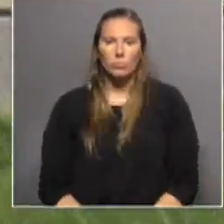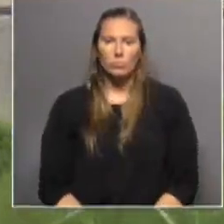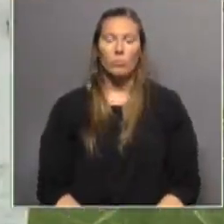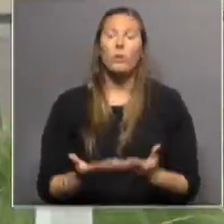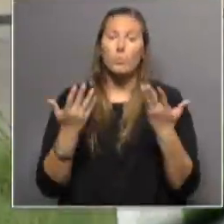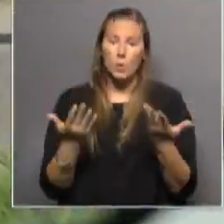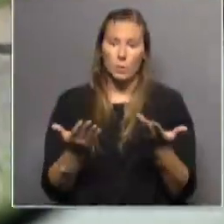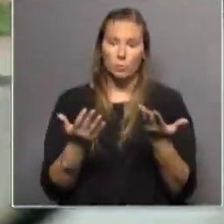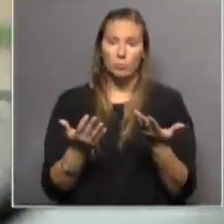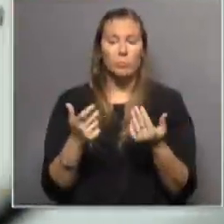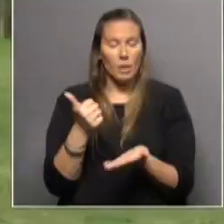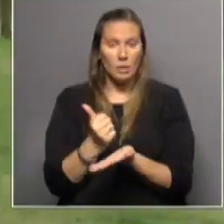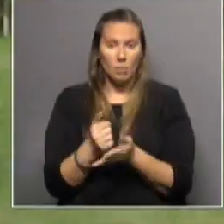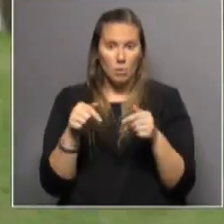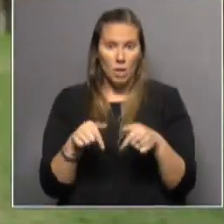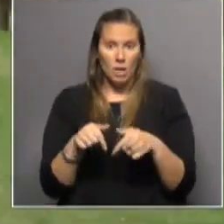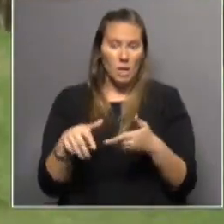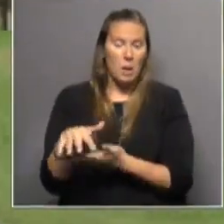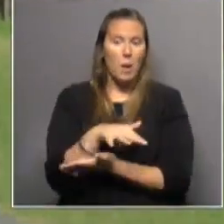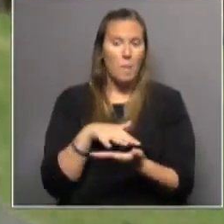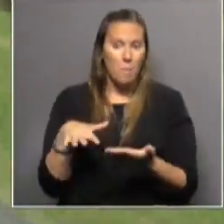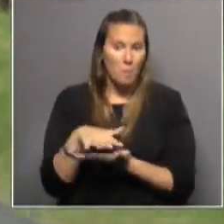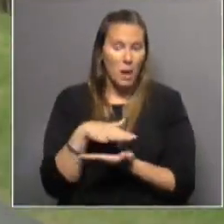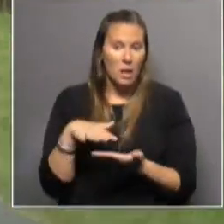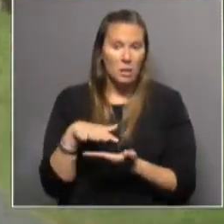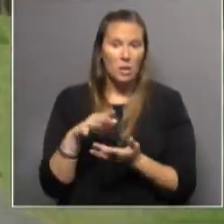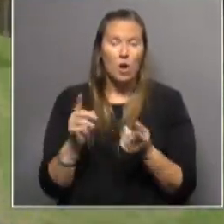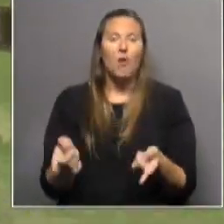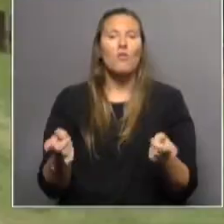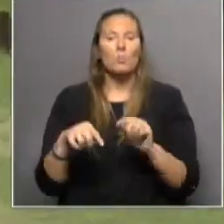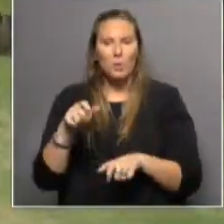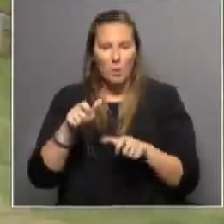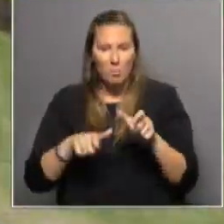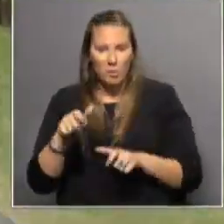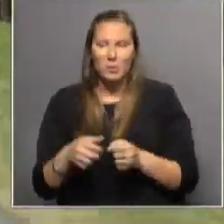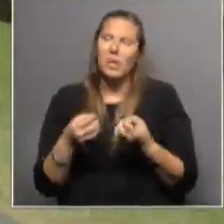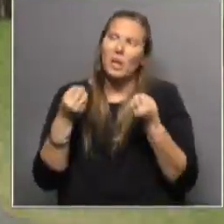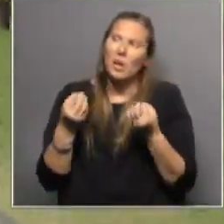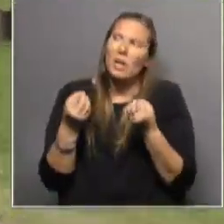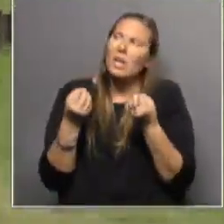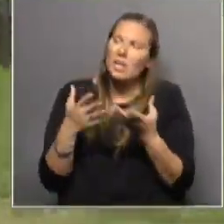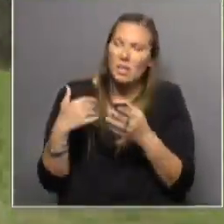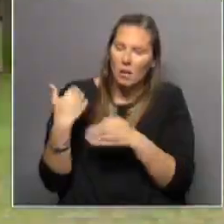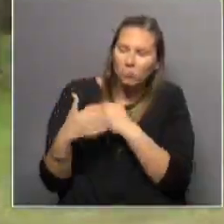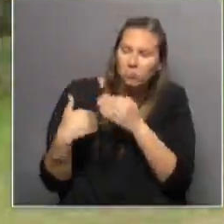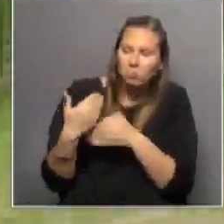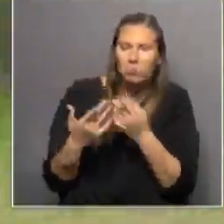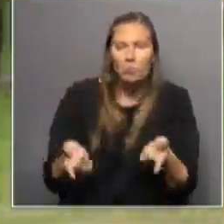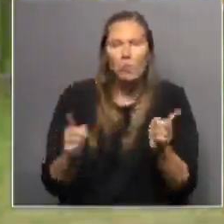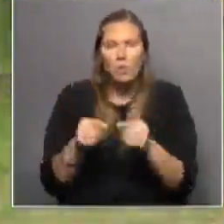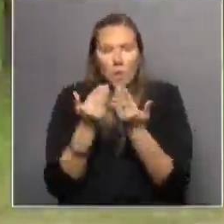Bueno, Ramiro, nos encontramos acá en el Parque Lecoq. Volvió la gente. ¿Cómo ha sido todo el proceso para esta reapertura?